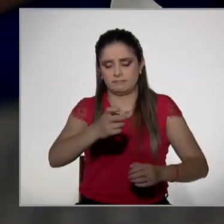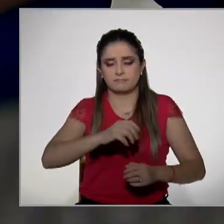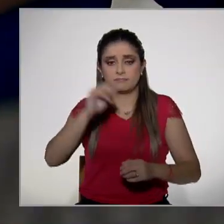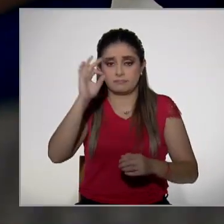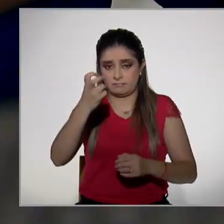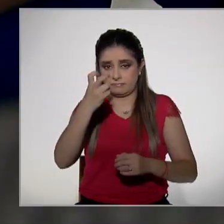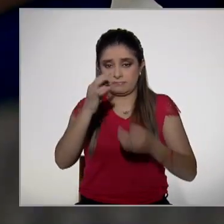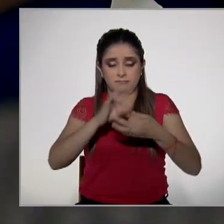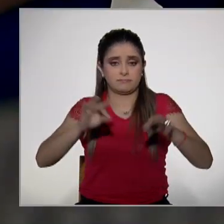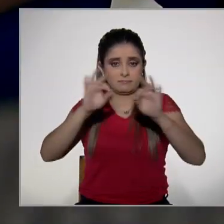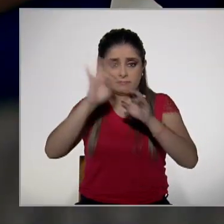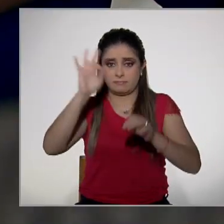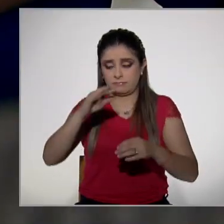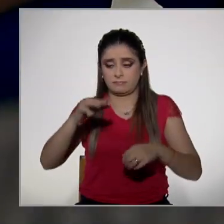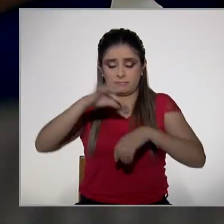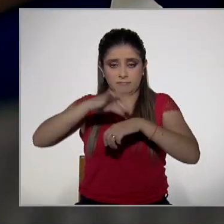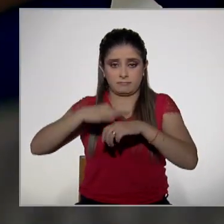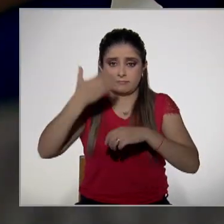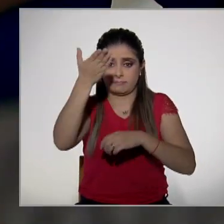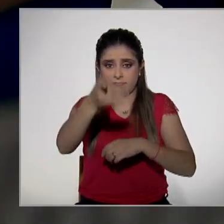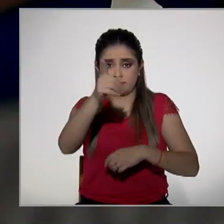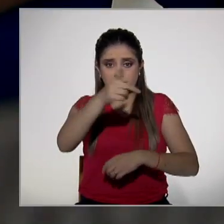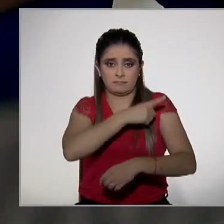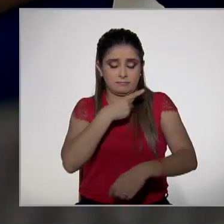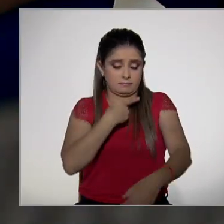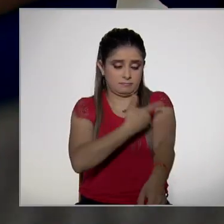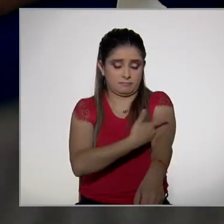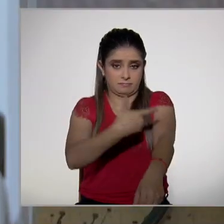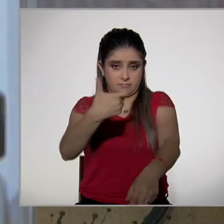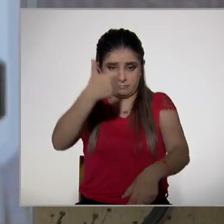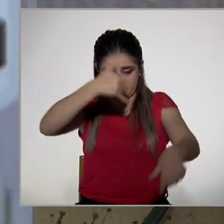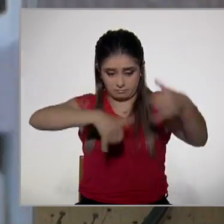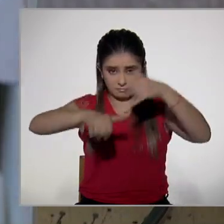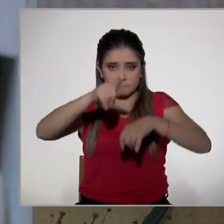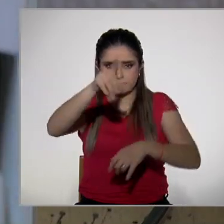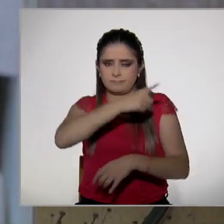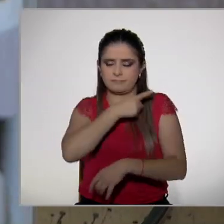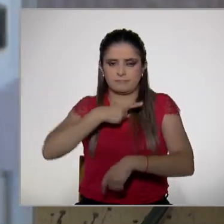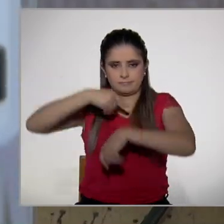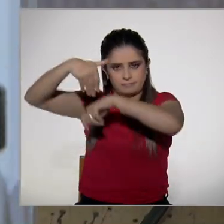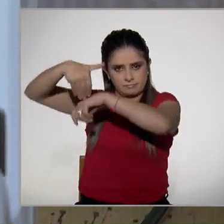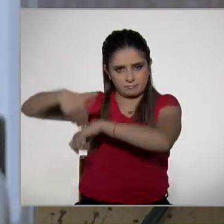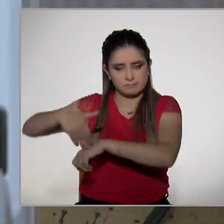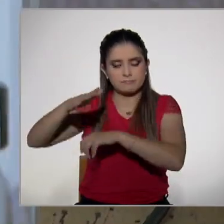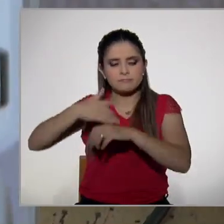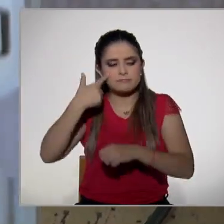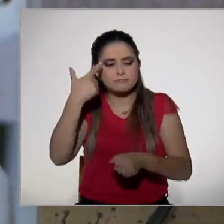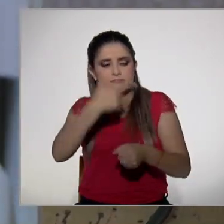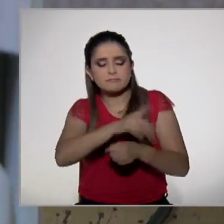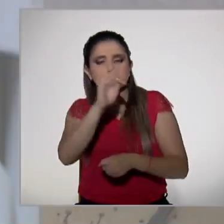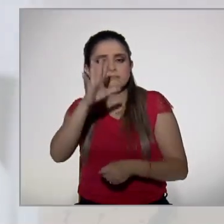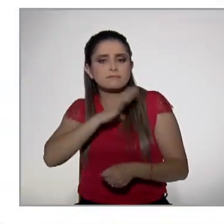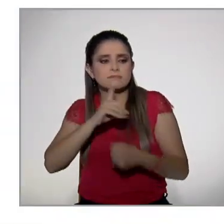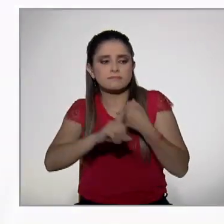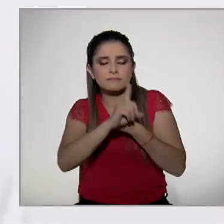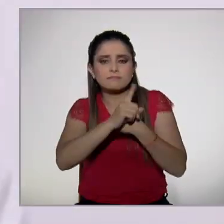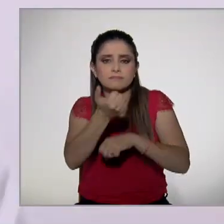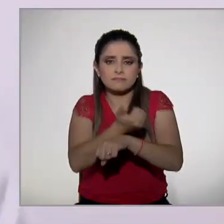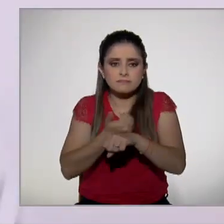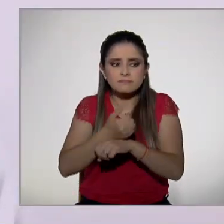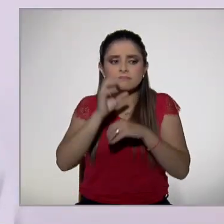médico te solicita una biometría hemática la realices para que entonces podamos ver si hay algún trastorno de tu sangre y podamos